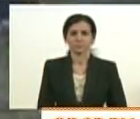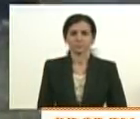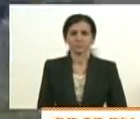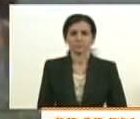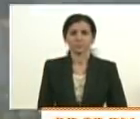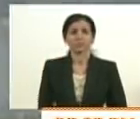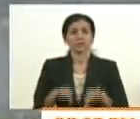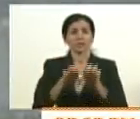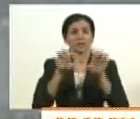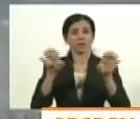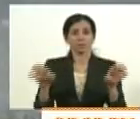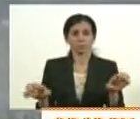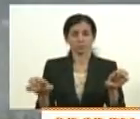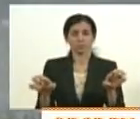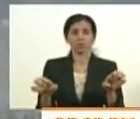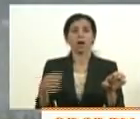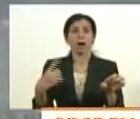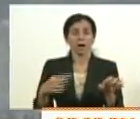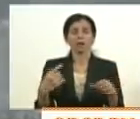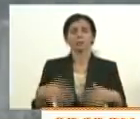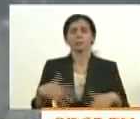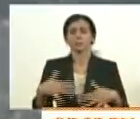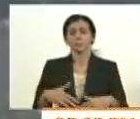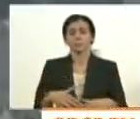La educación bajo ataque.